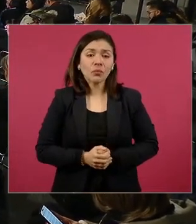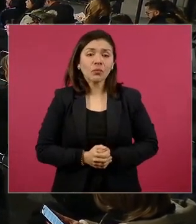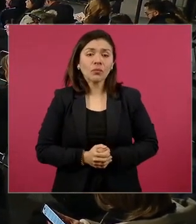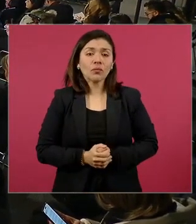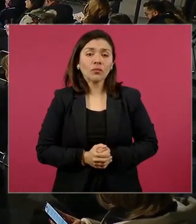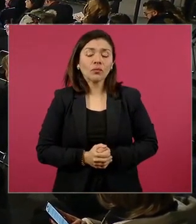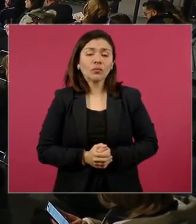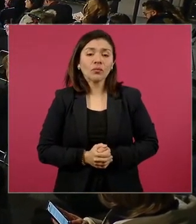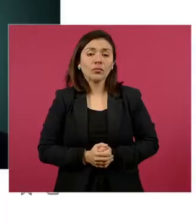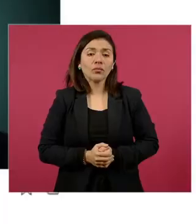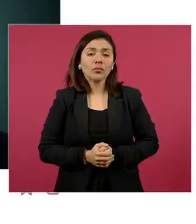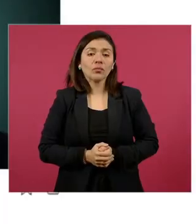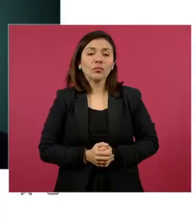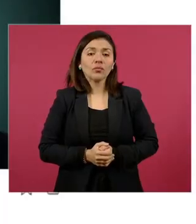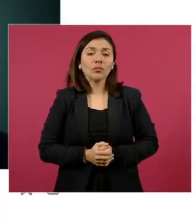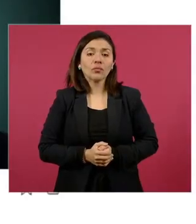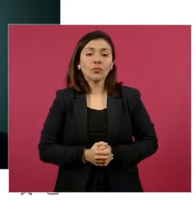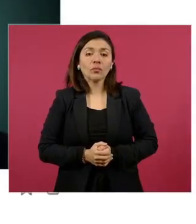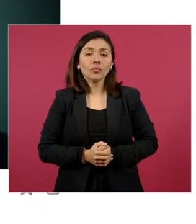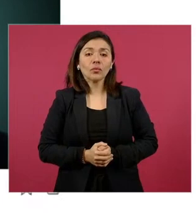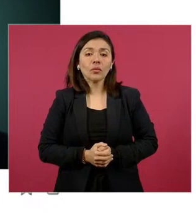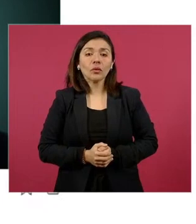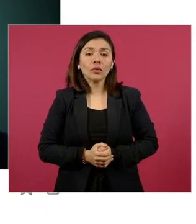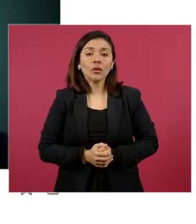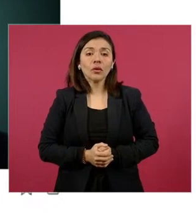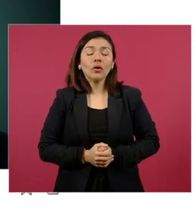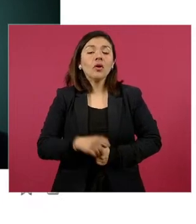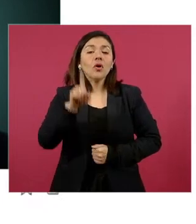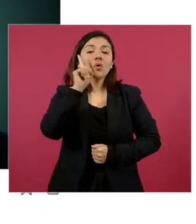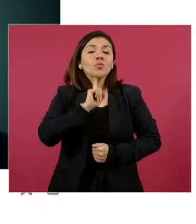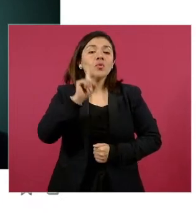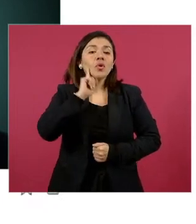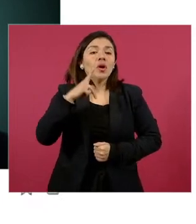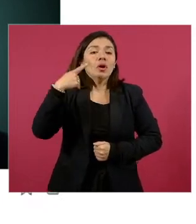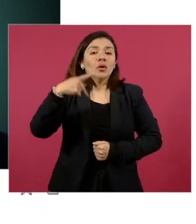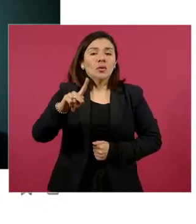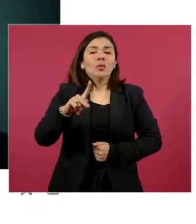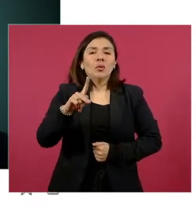la peronista Cristina Fernández estatizó